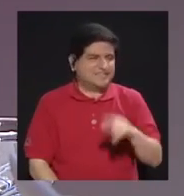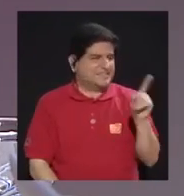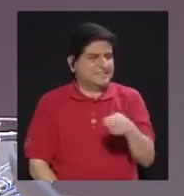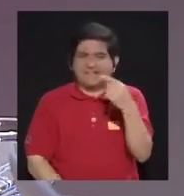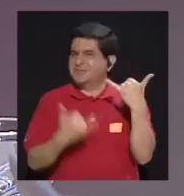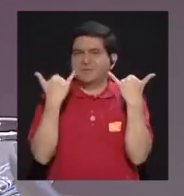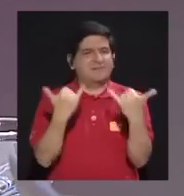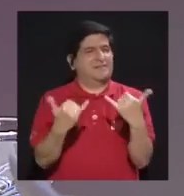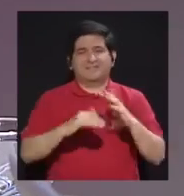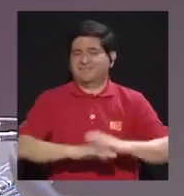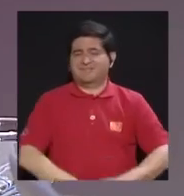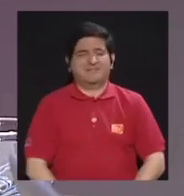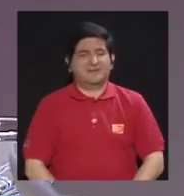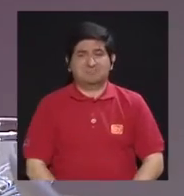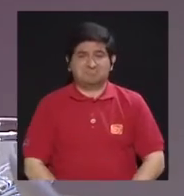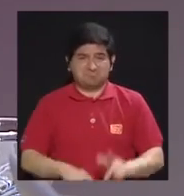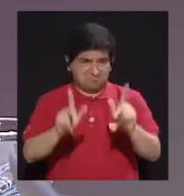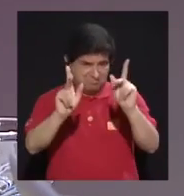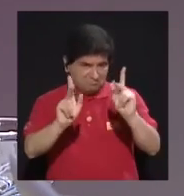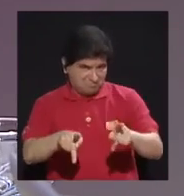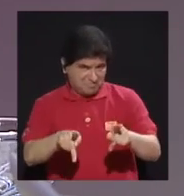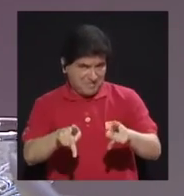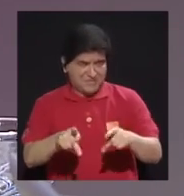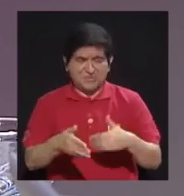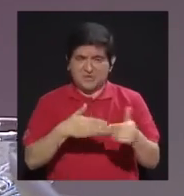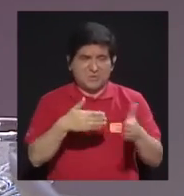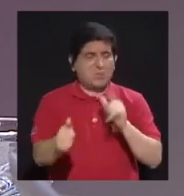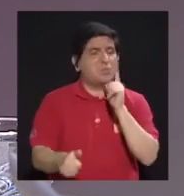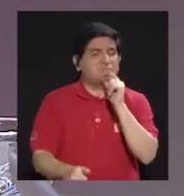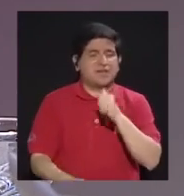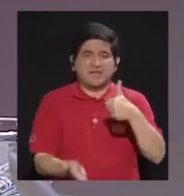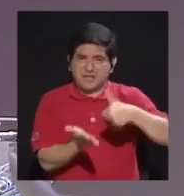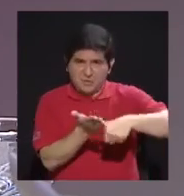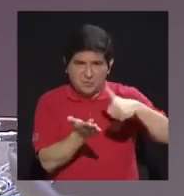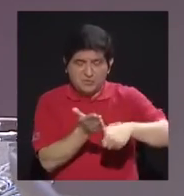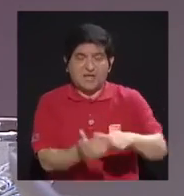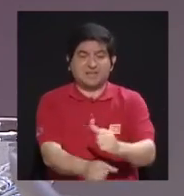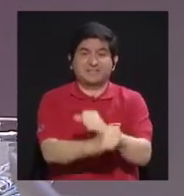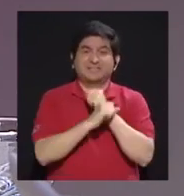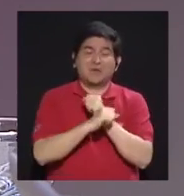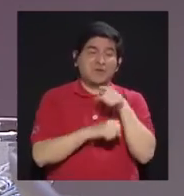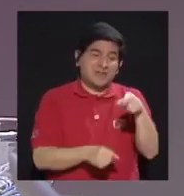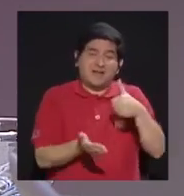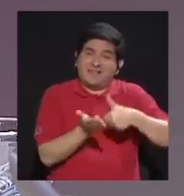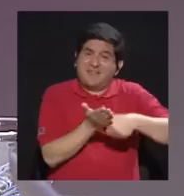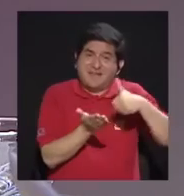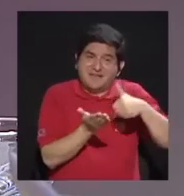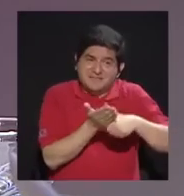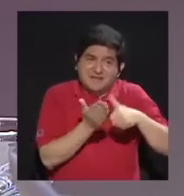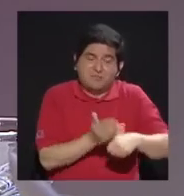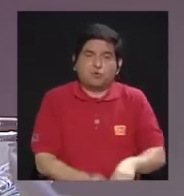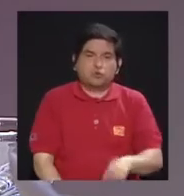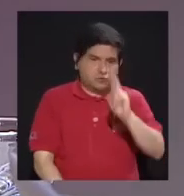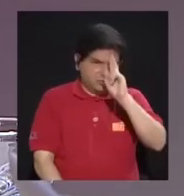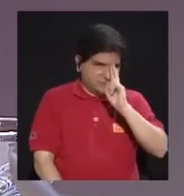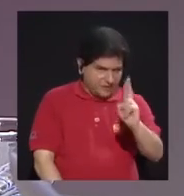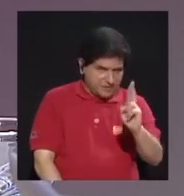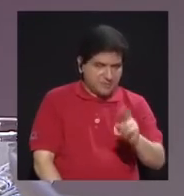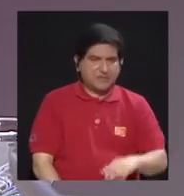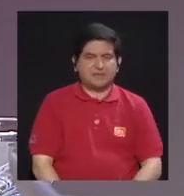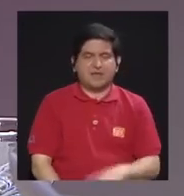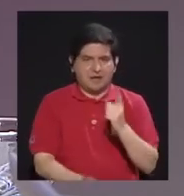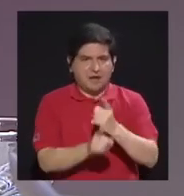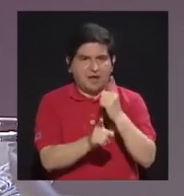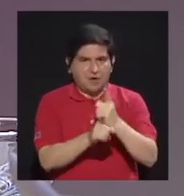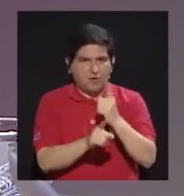invalidada. Ninguna persona que emita su voto tiene garantía que ese voto va a ser reconocido en la dimensión